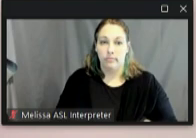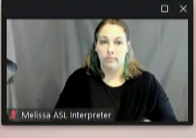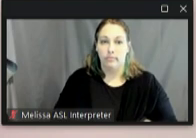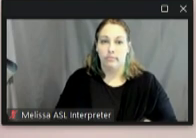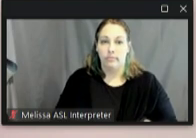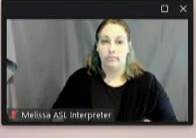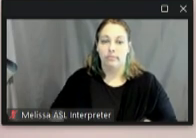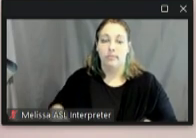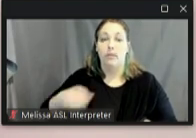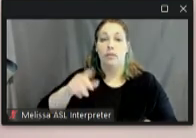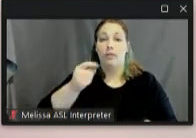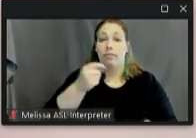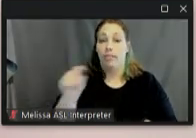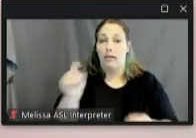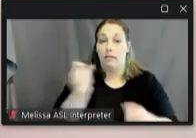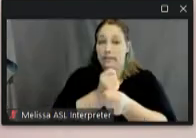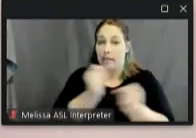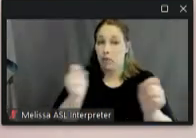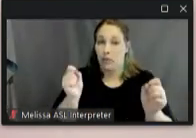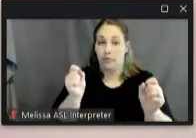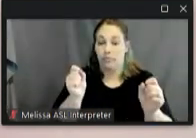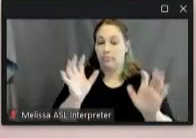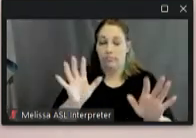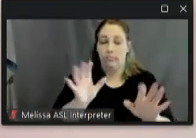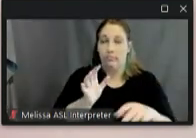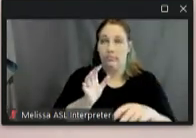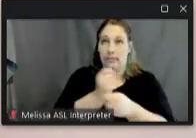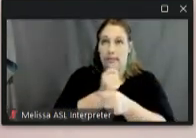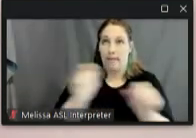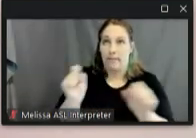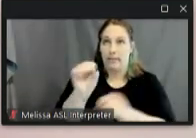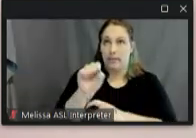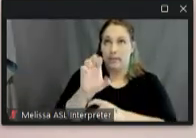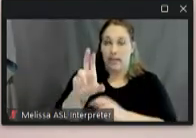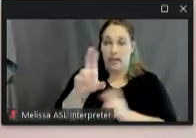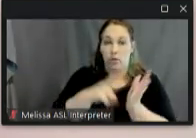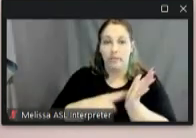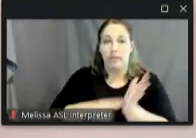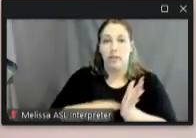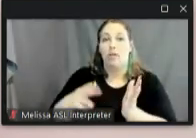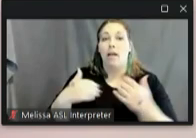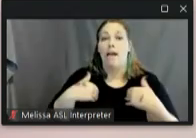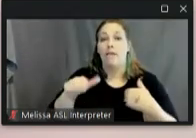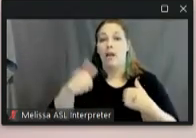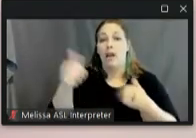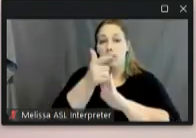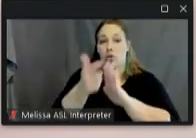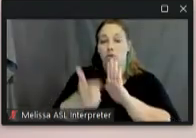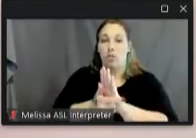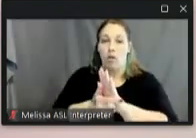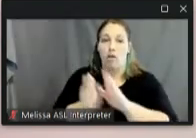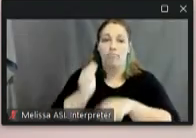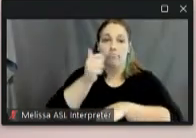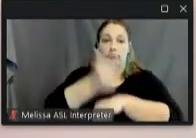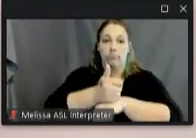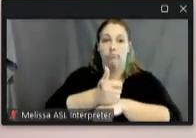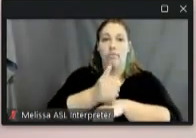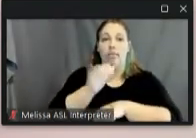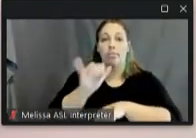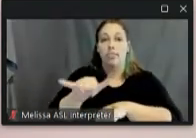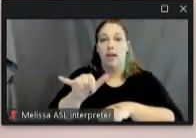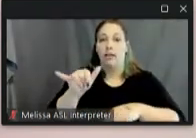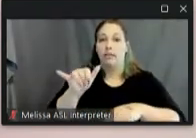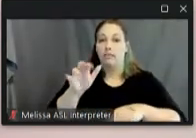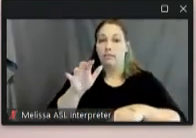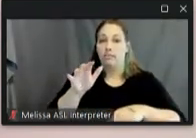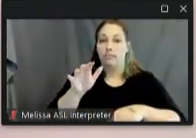Mujer, específica para la atención de la violencia contra las mujeres. En los próximos días, las líneas serán una realidad en el país. De